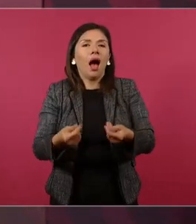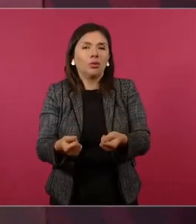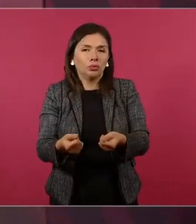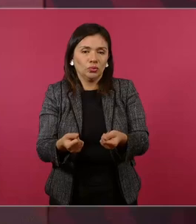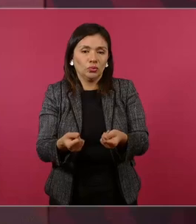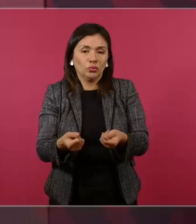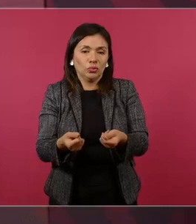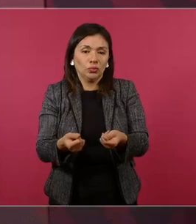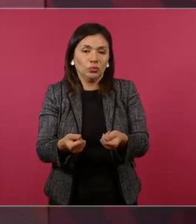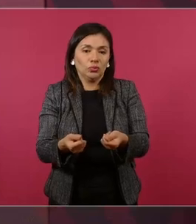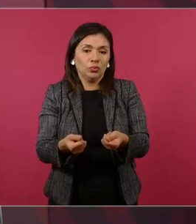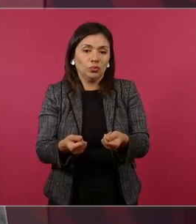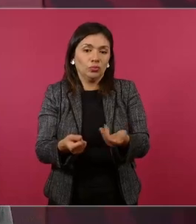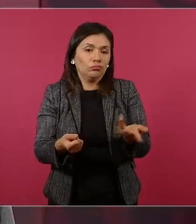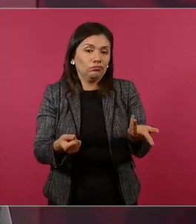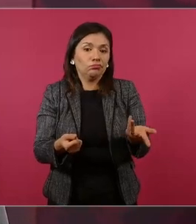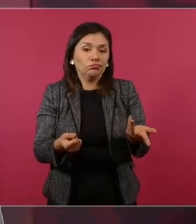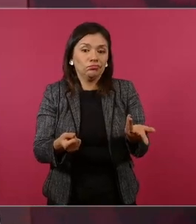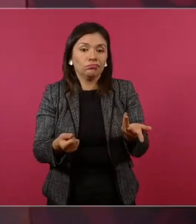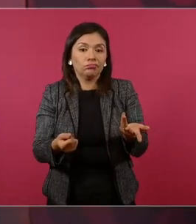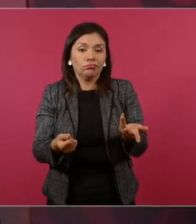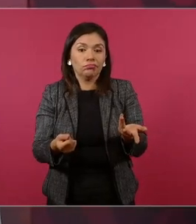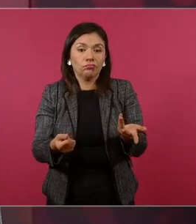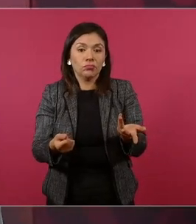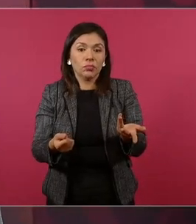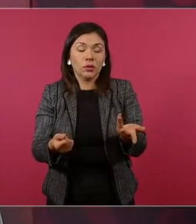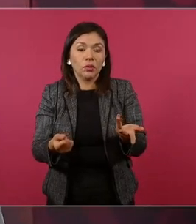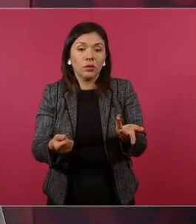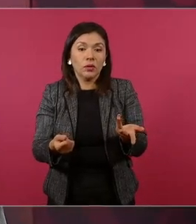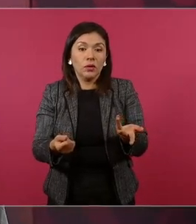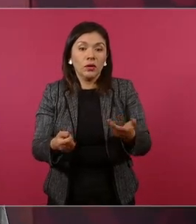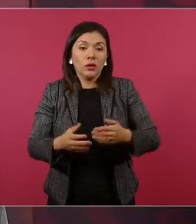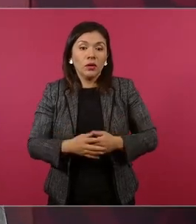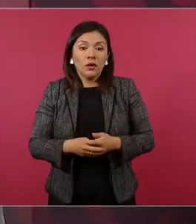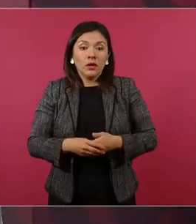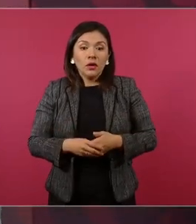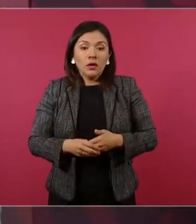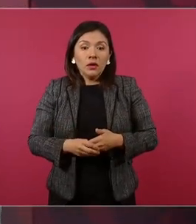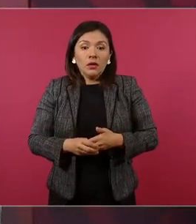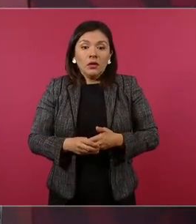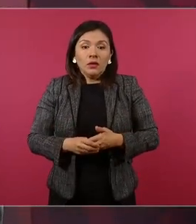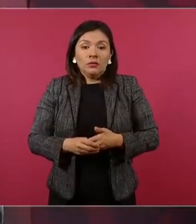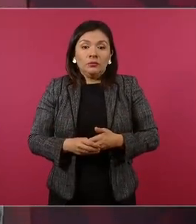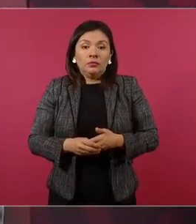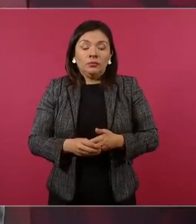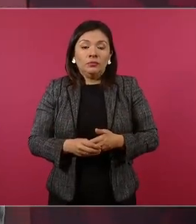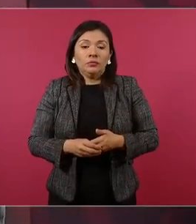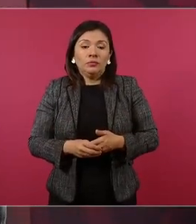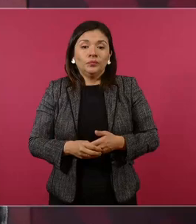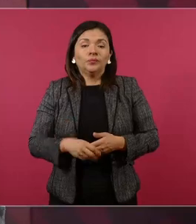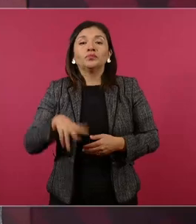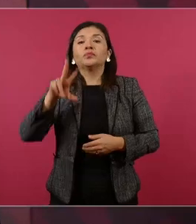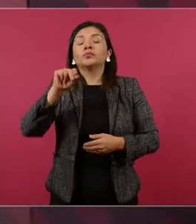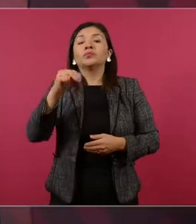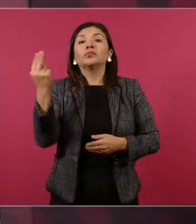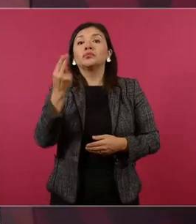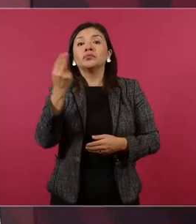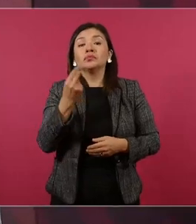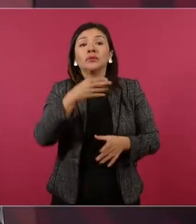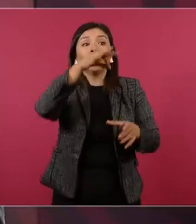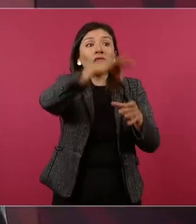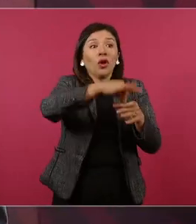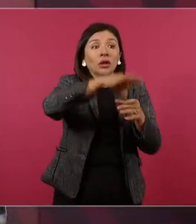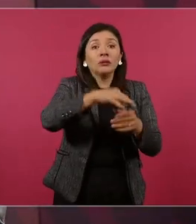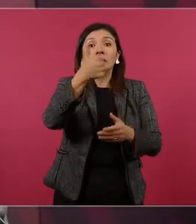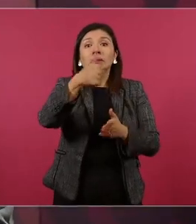gasto que no se esté eh haciendo una elección cada 6 meses